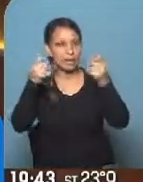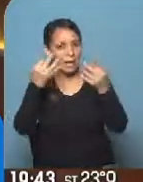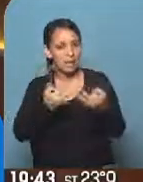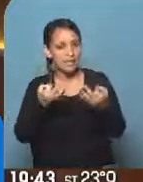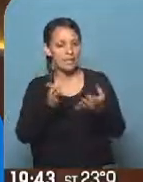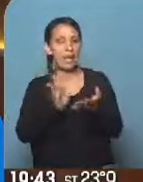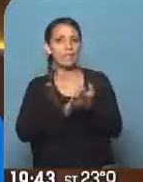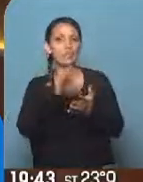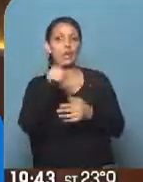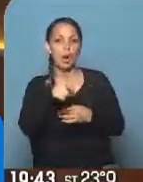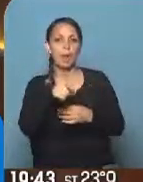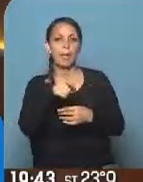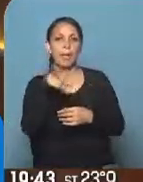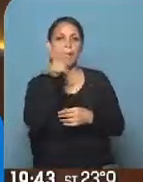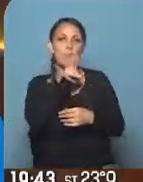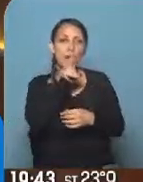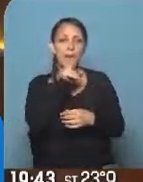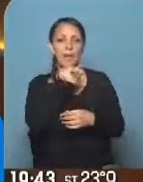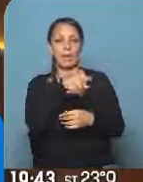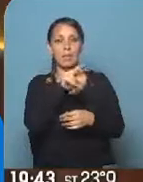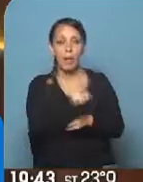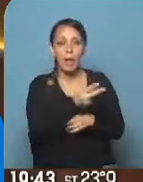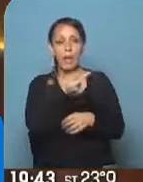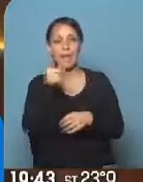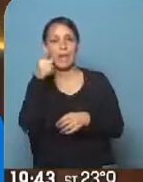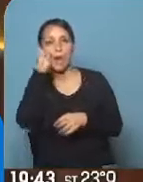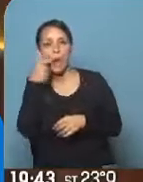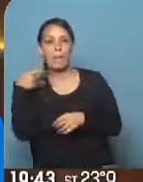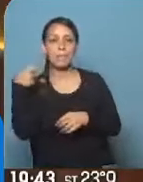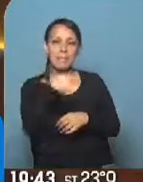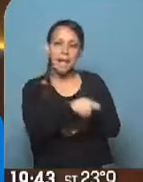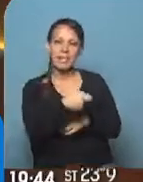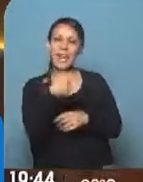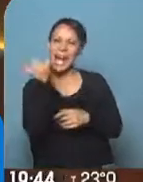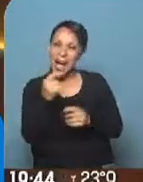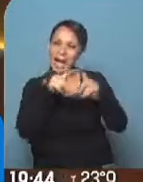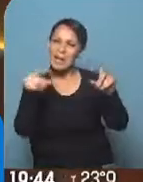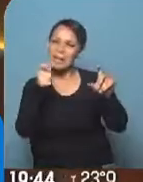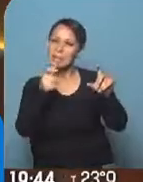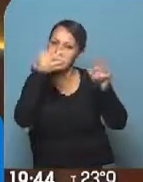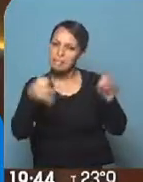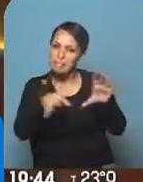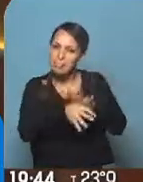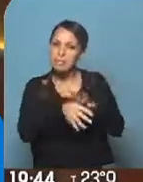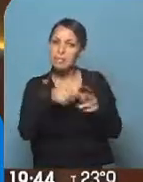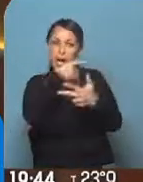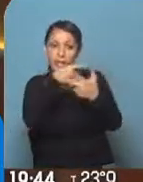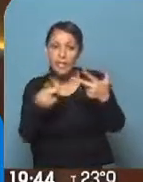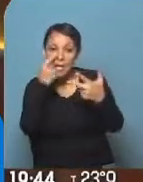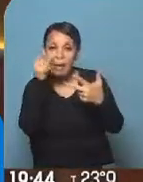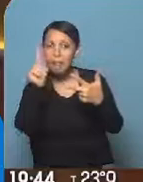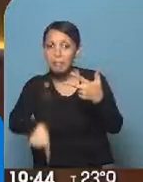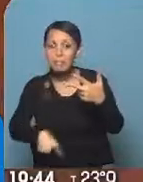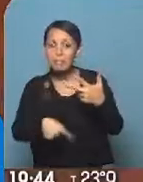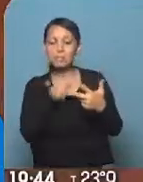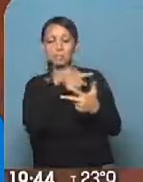caso de muertes por la condición de mujer de asesinatos por esa condición bueno y eso no